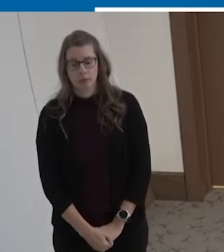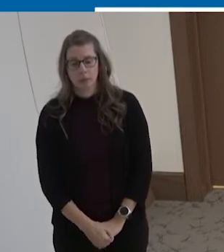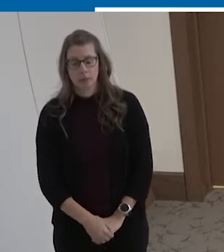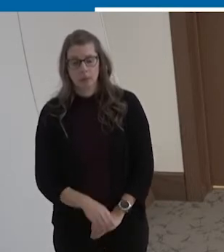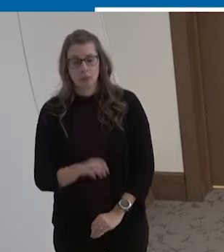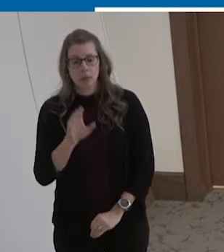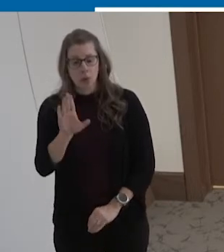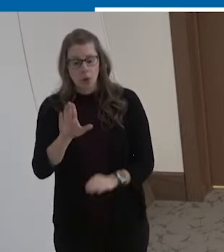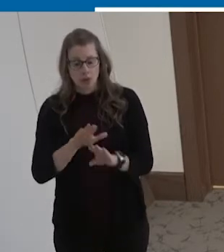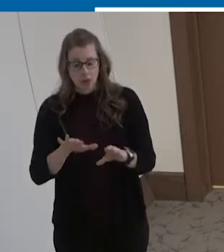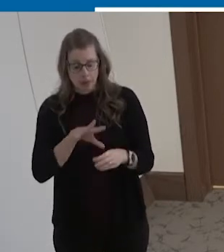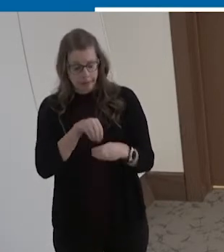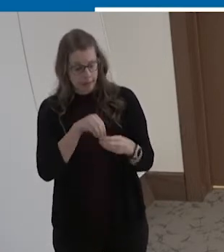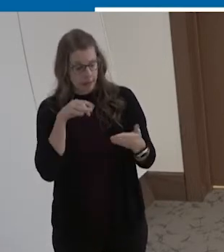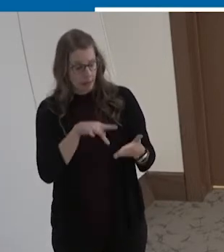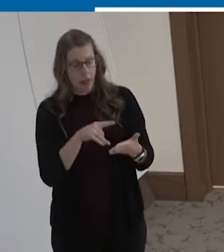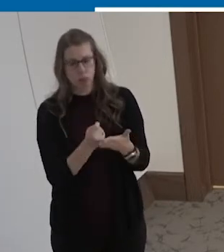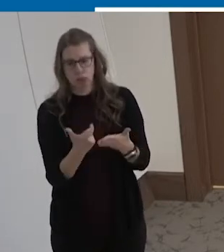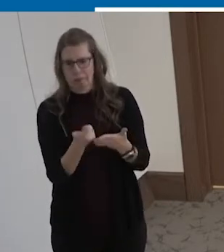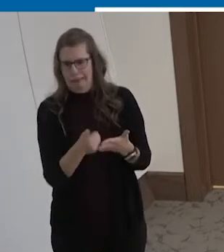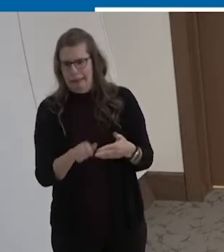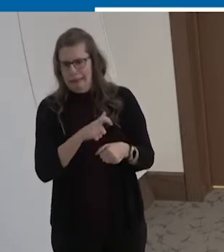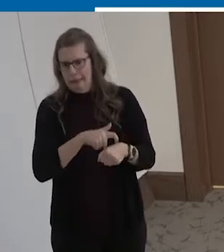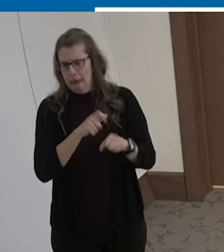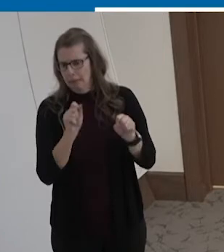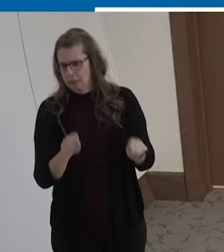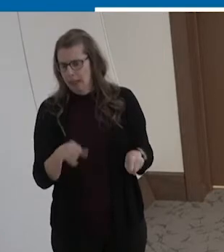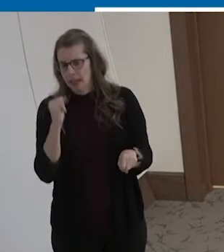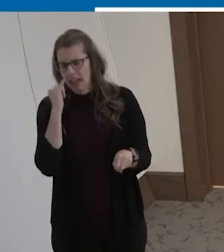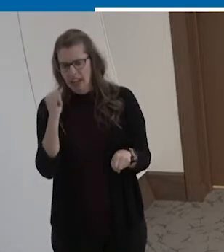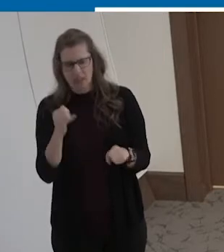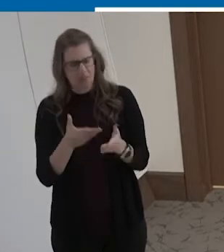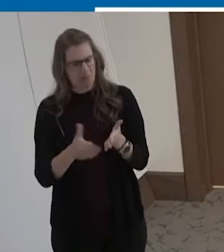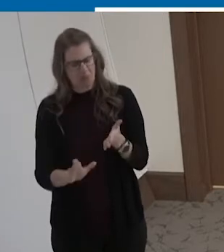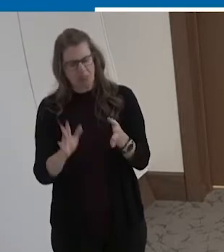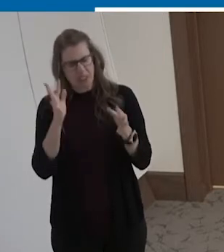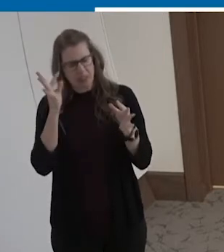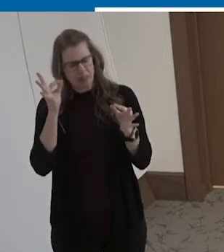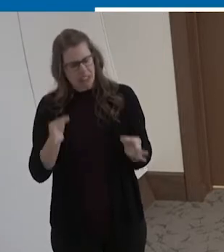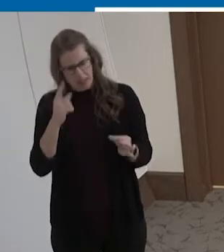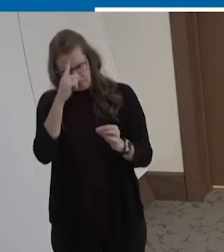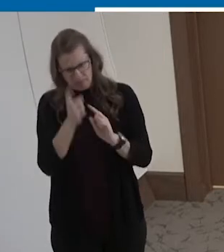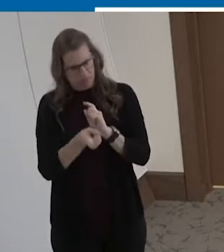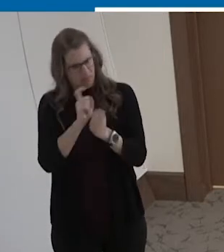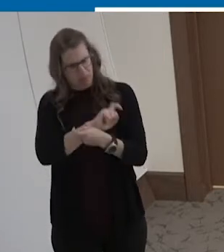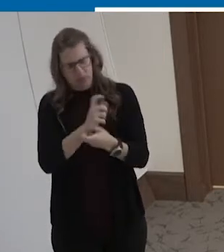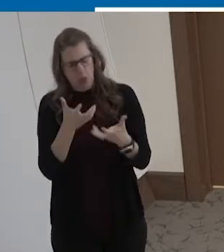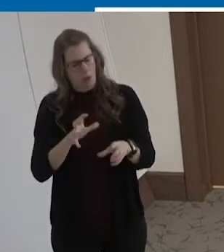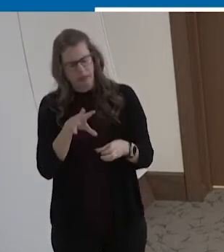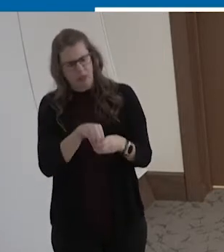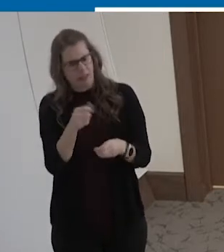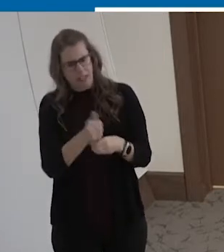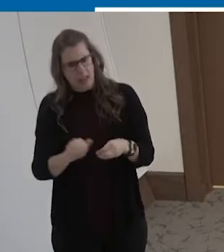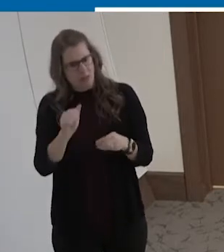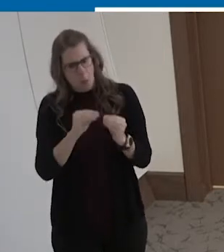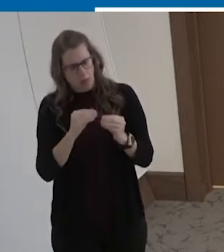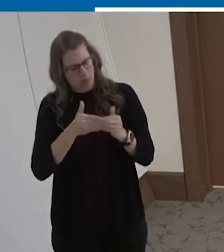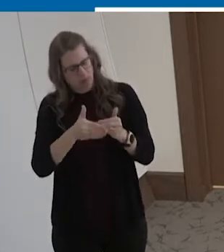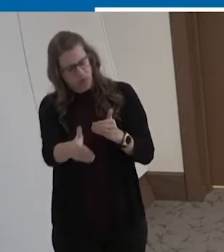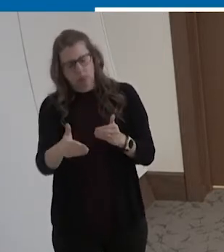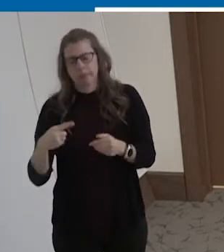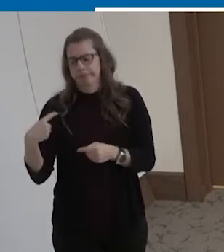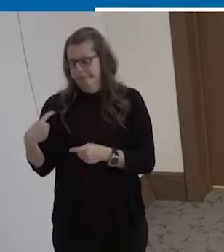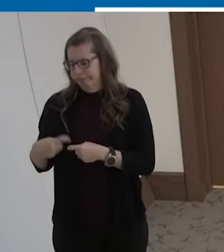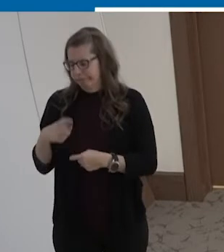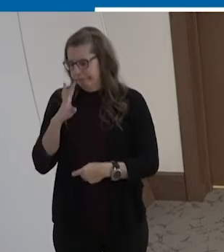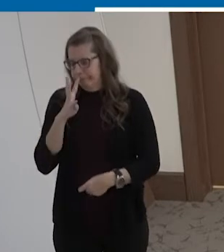your child at any time from this study if you don't want them tested anymore. Usted puede retirar a su hijo o